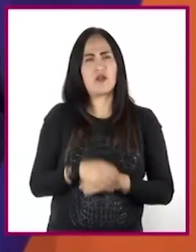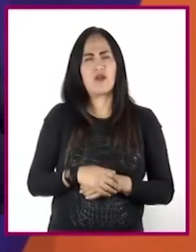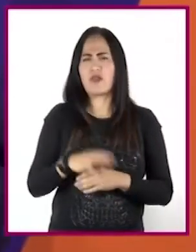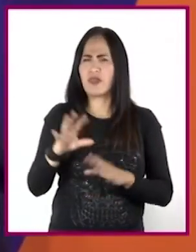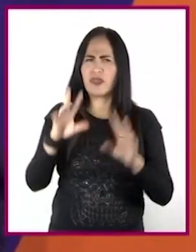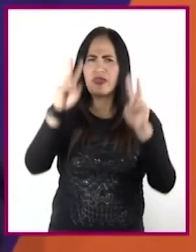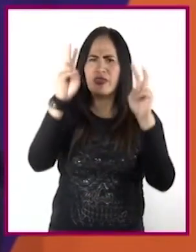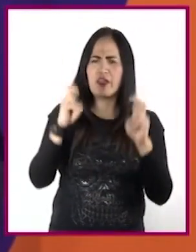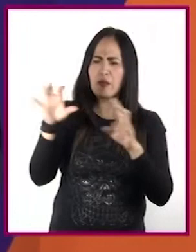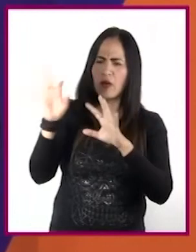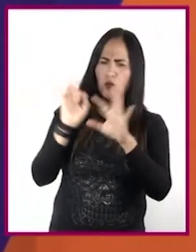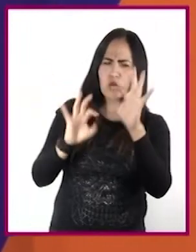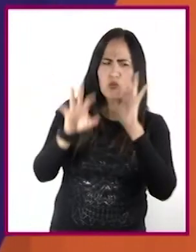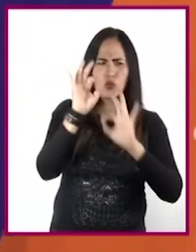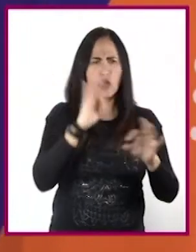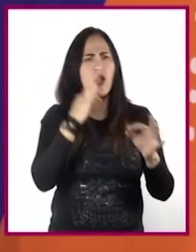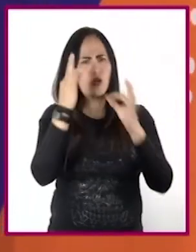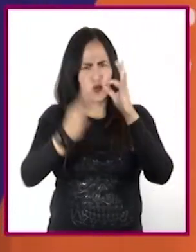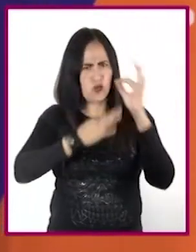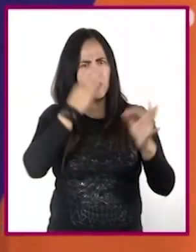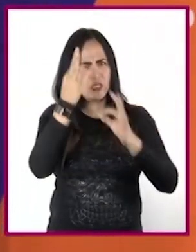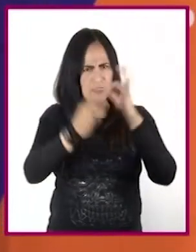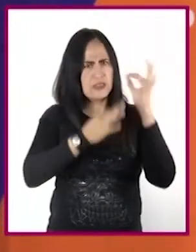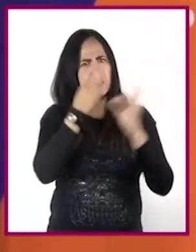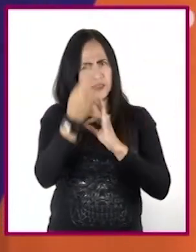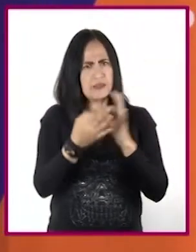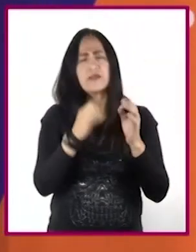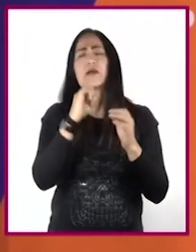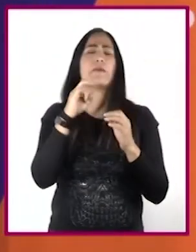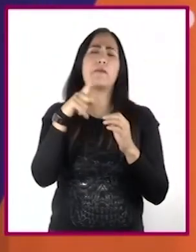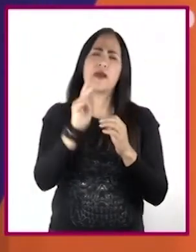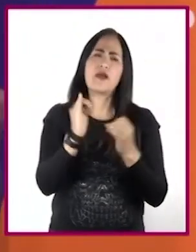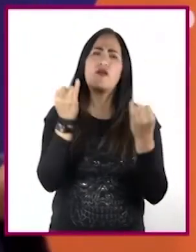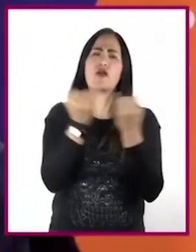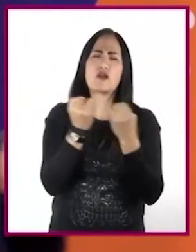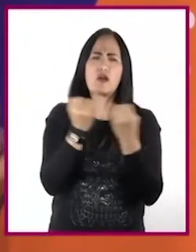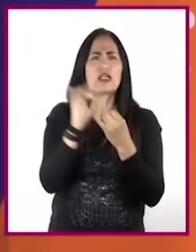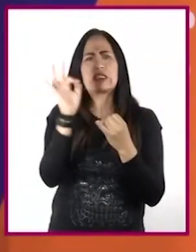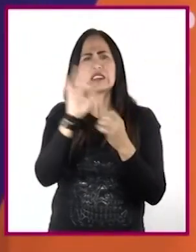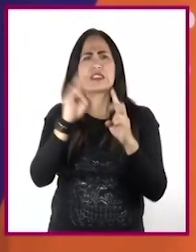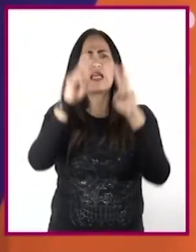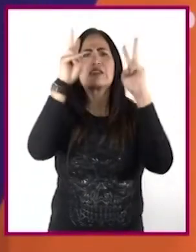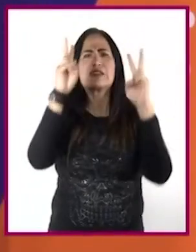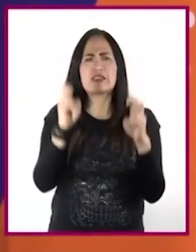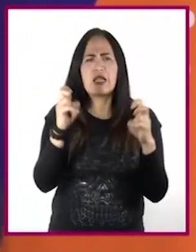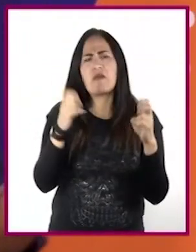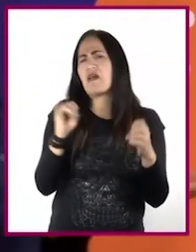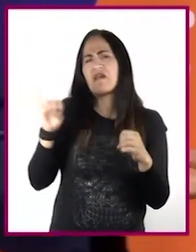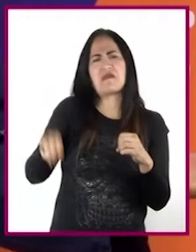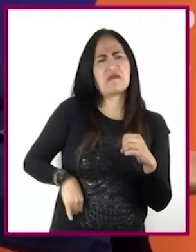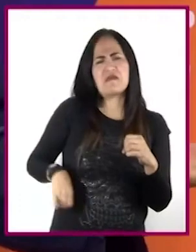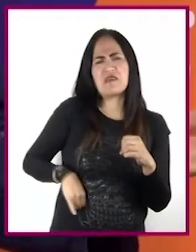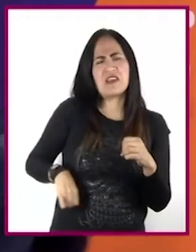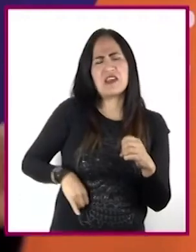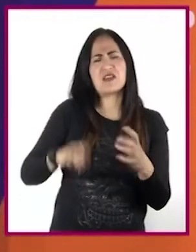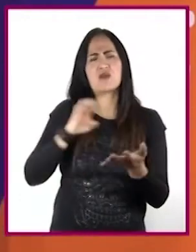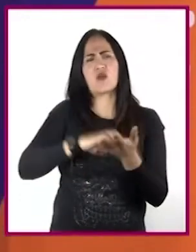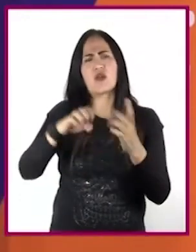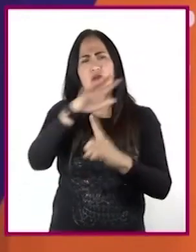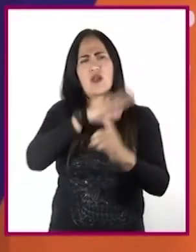diferentes fuentes de noticias, aunque también se puede elegir un asunto o problema de interés general.